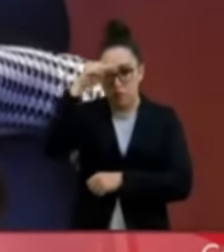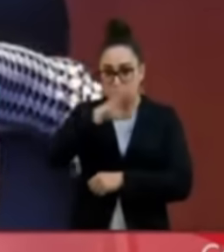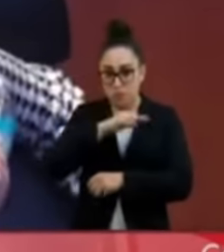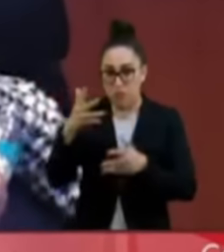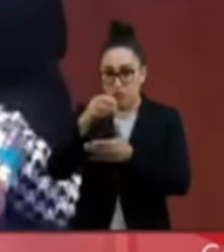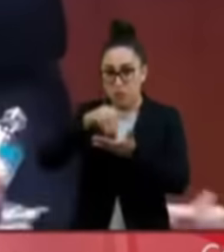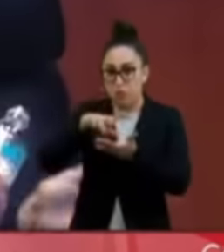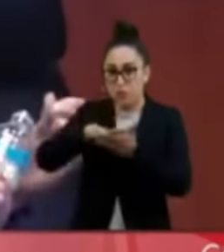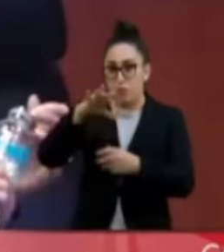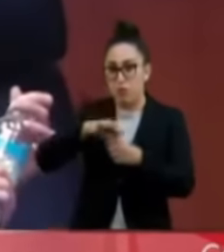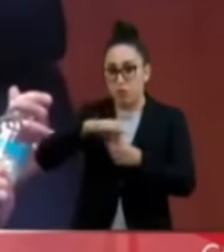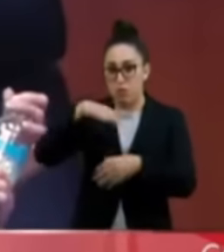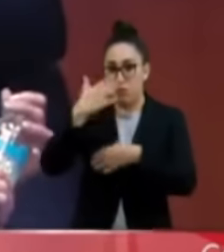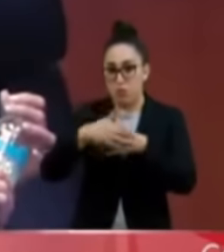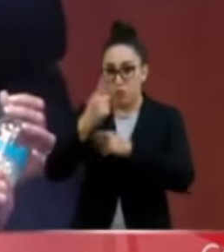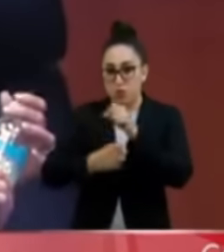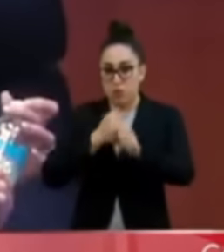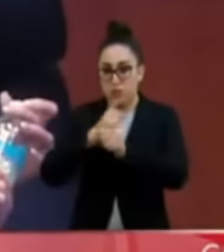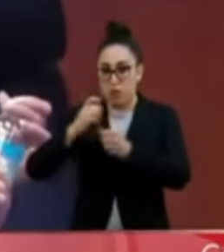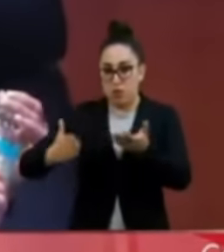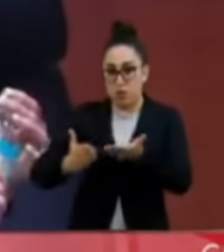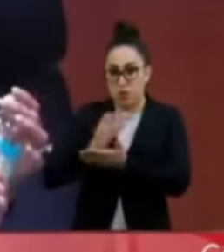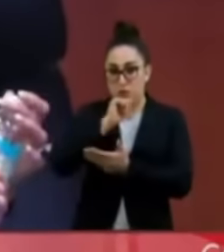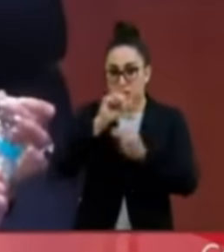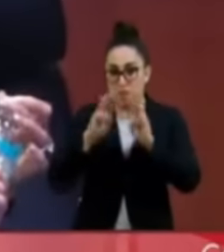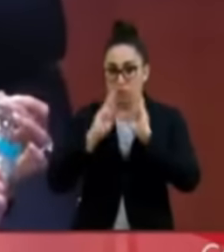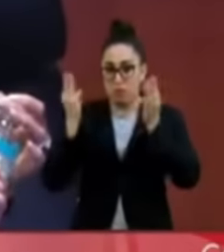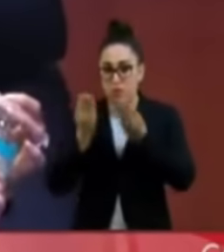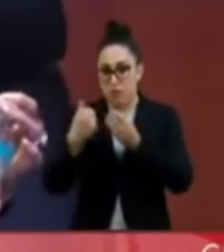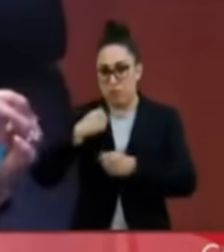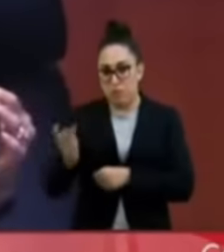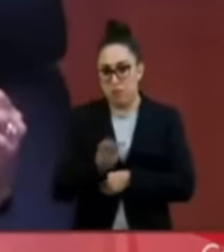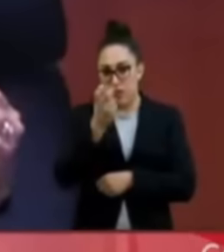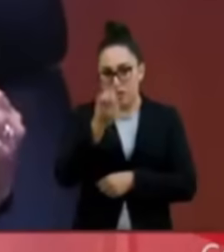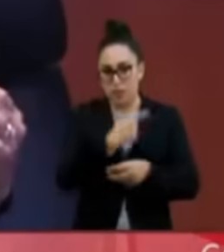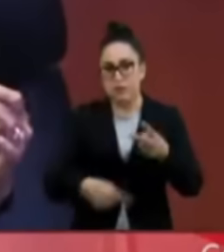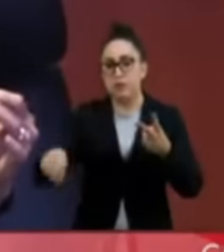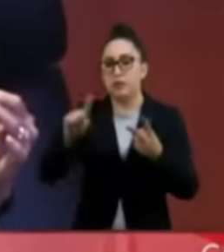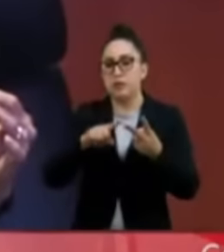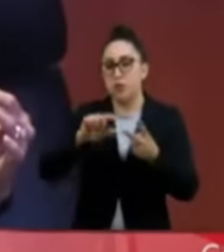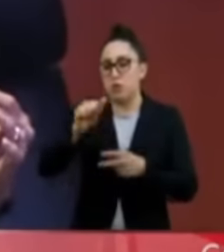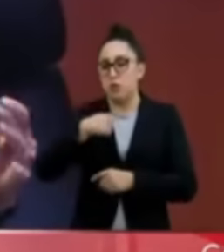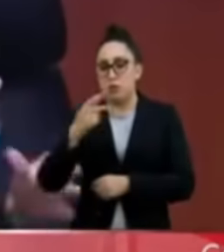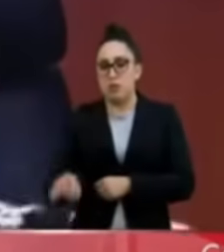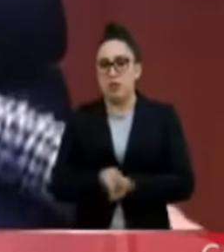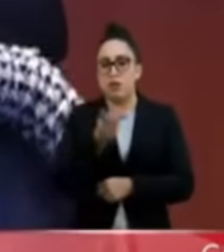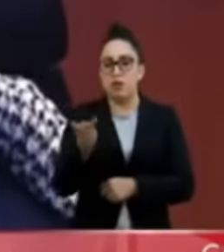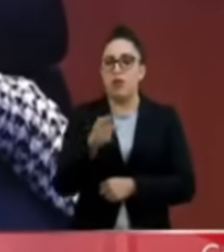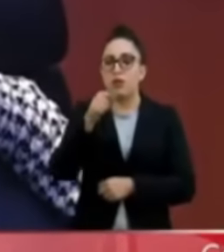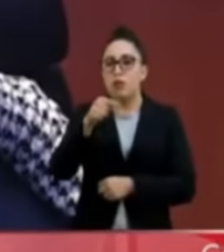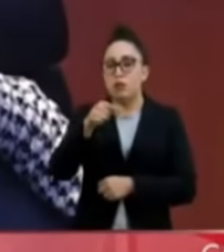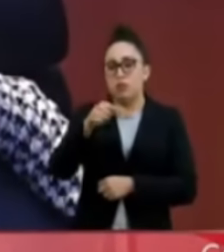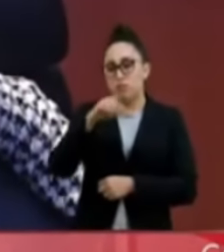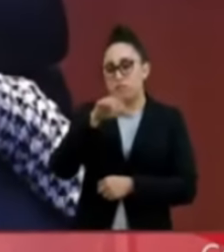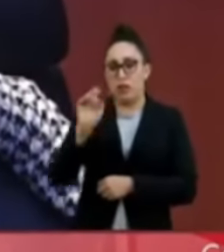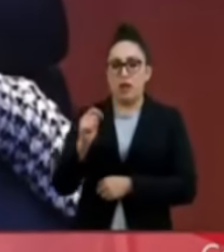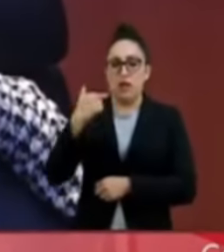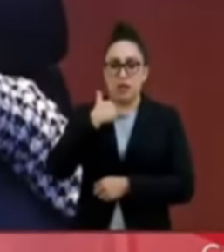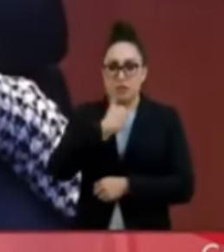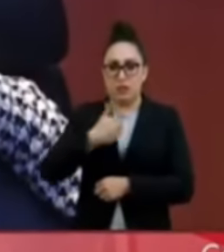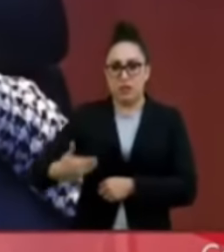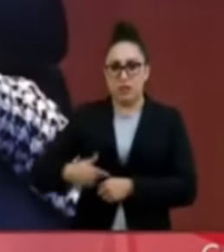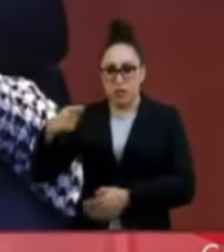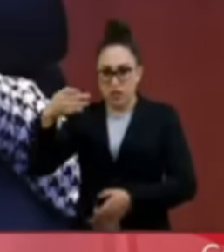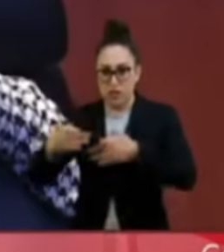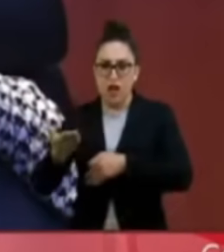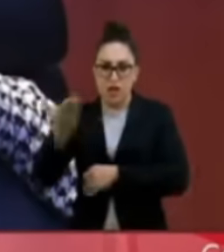esta naturaleza sin que intervenga la delincuencia organizada? Primera pregunta. Y segunda pregunta, siendo usted expresidente de un tribunal,